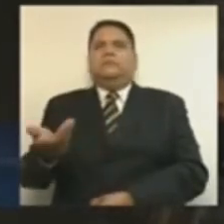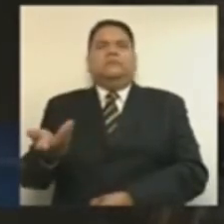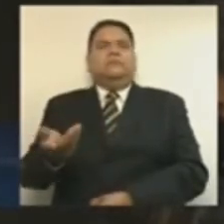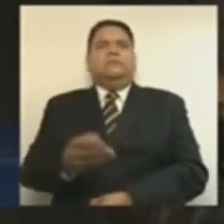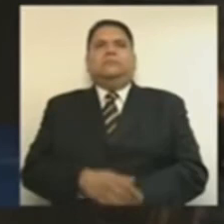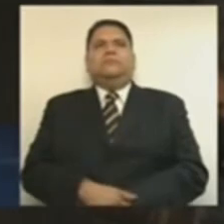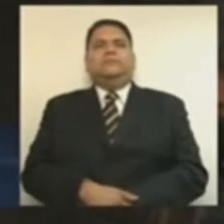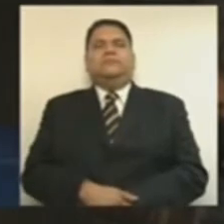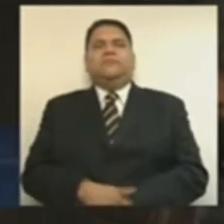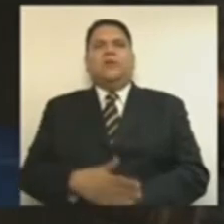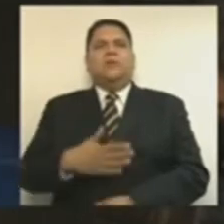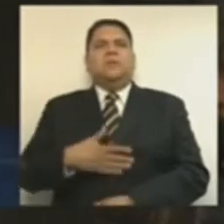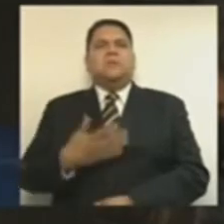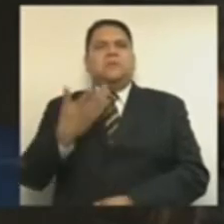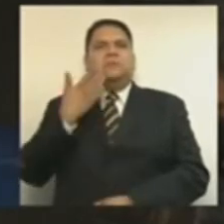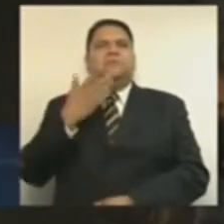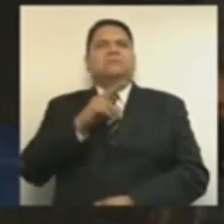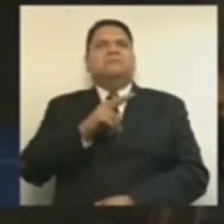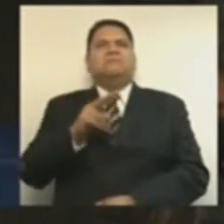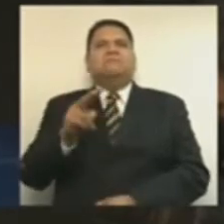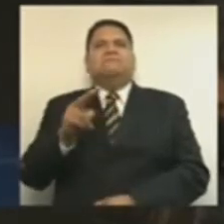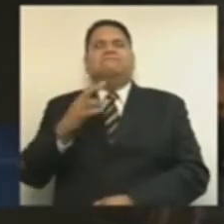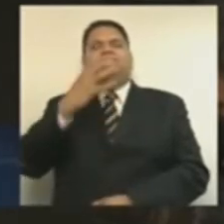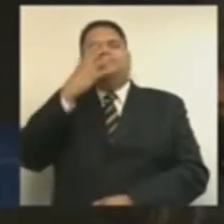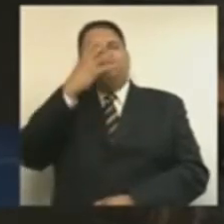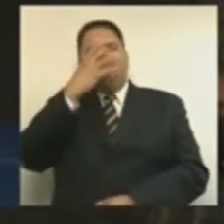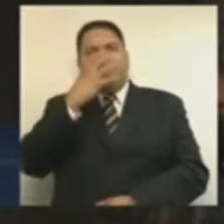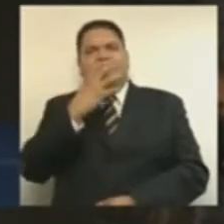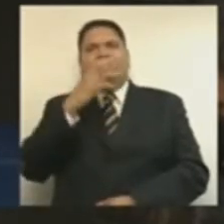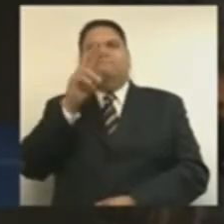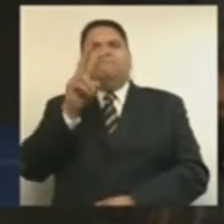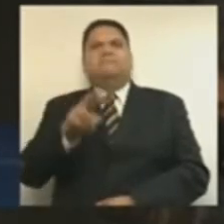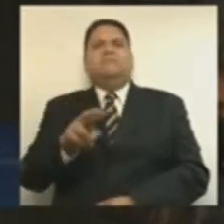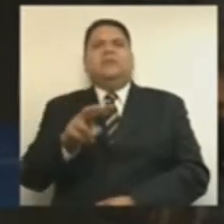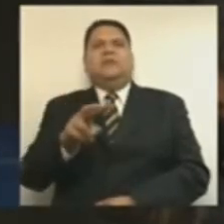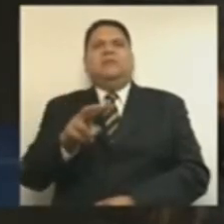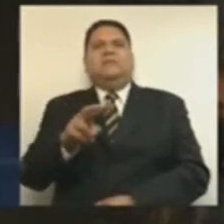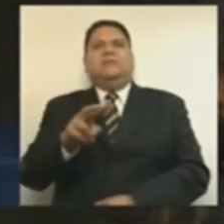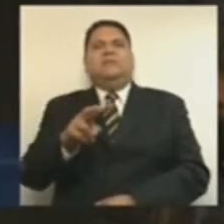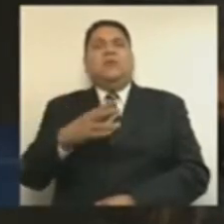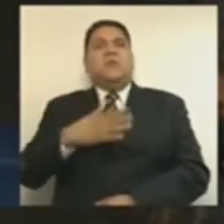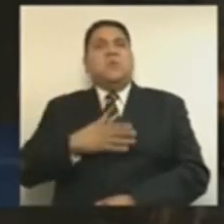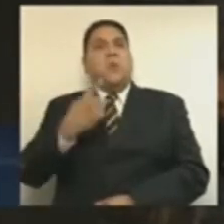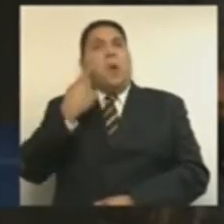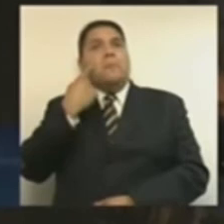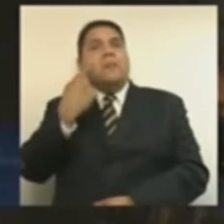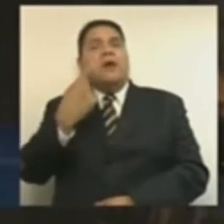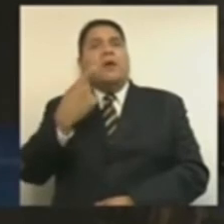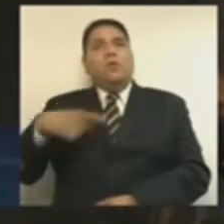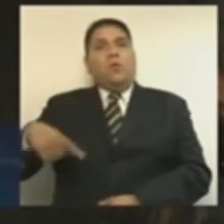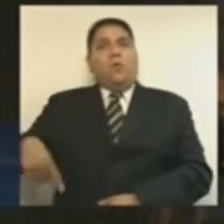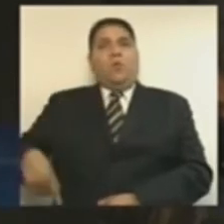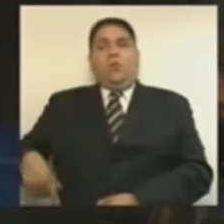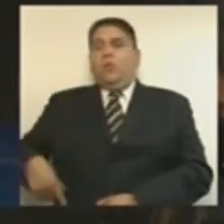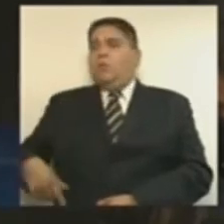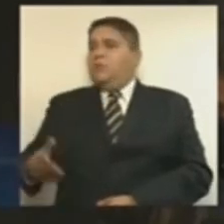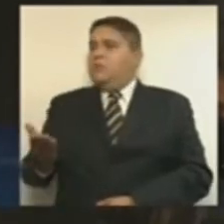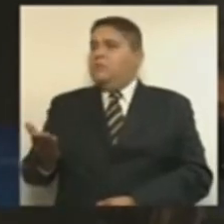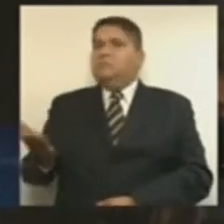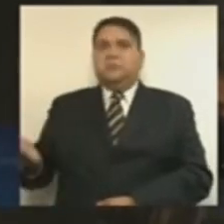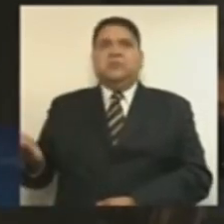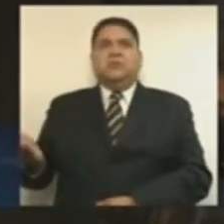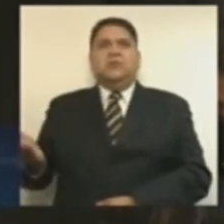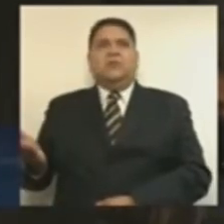Es triste, ¿eh? Es triste que un gobierno que llega respaldado por una